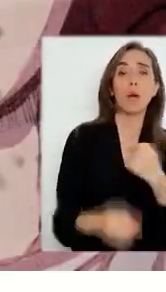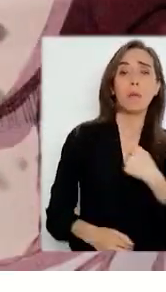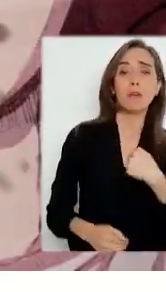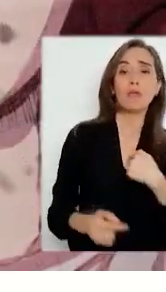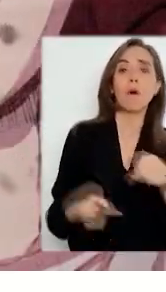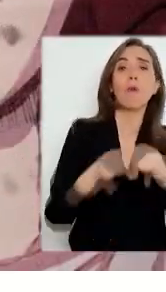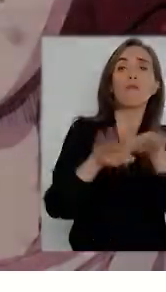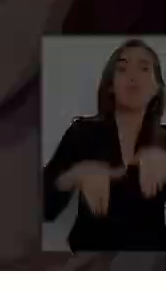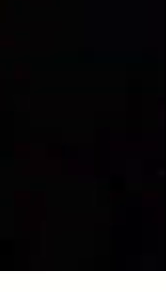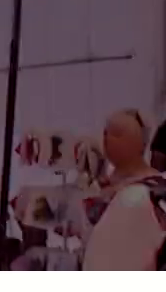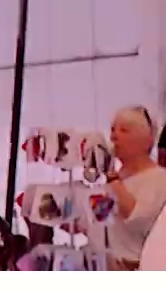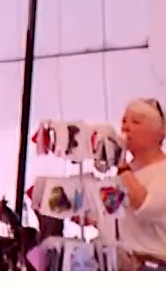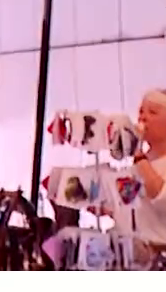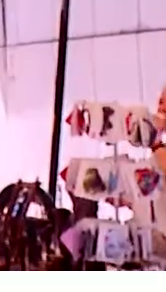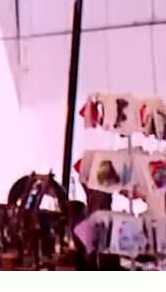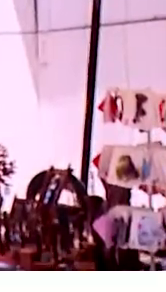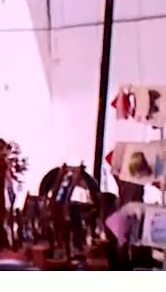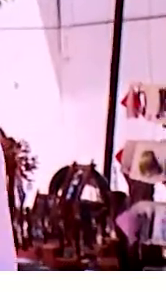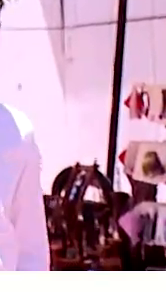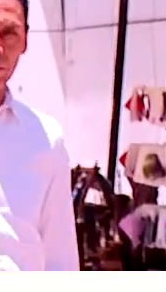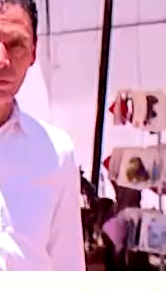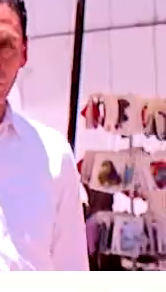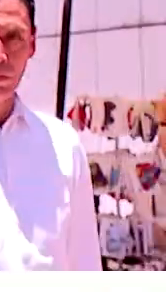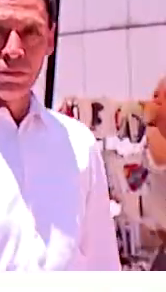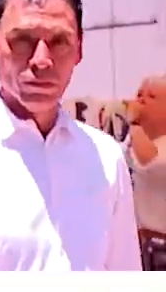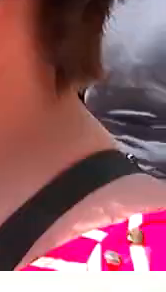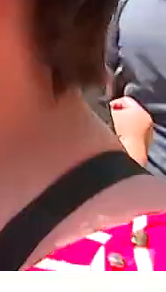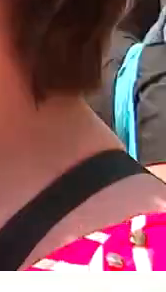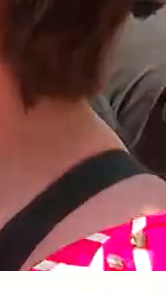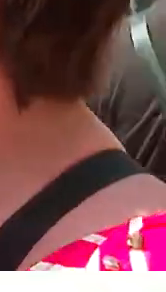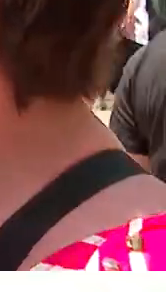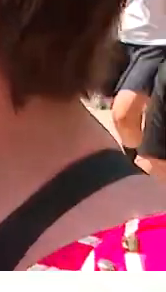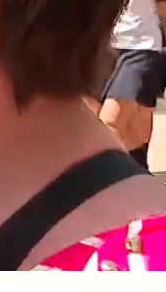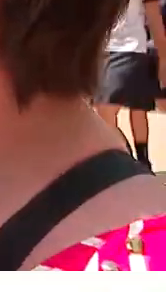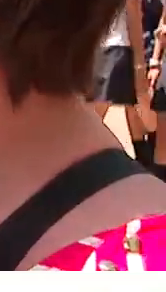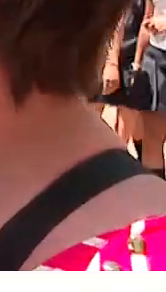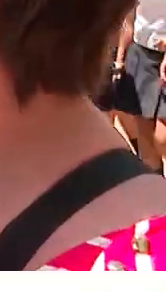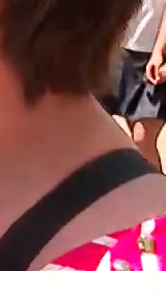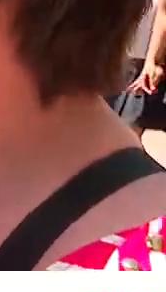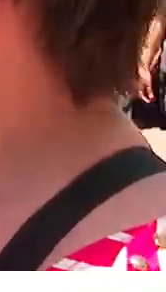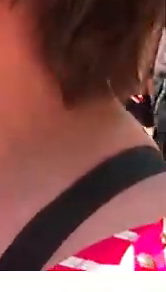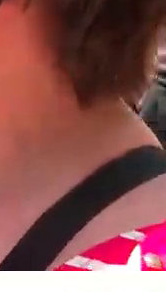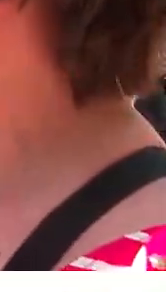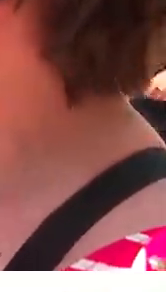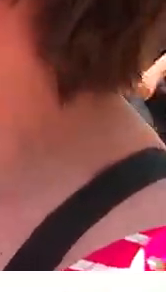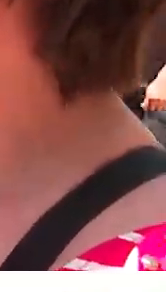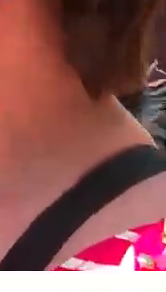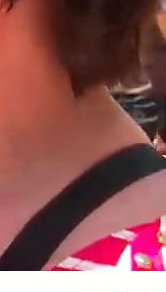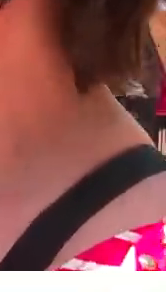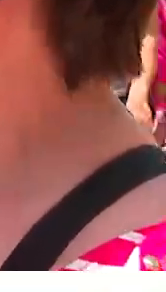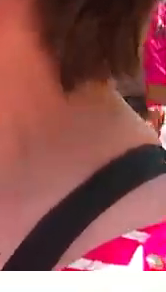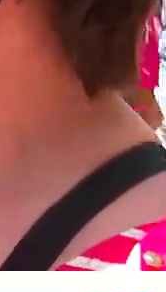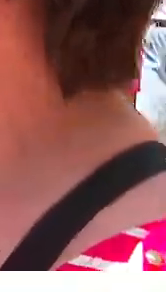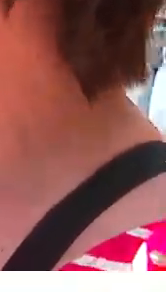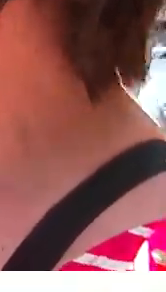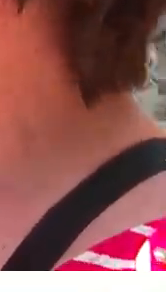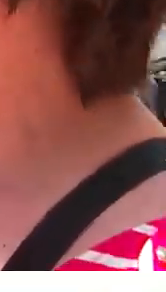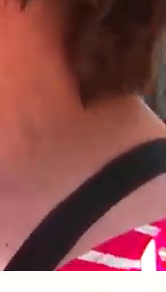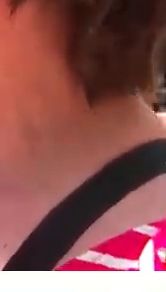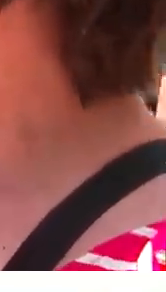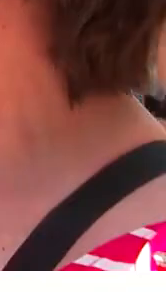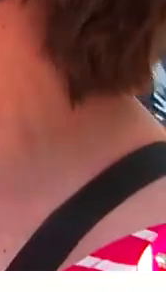todos, la idea es atractiva. Pero raro, ¿por qué en anime? Tiene que ser real. Que sea en anime hace que llegue a audiencias más jóvenes de forma más